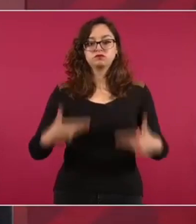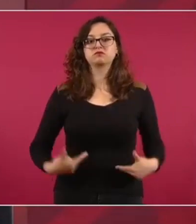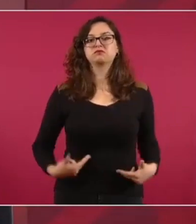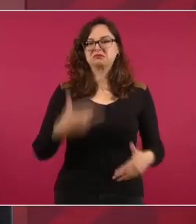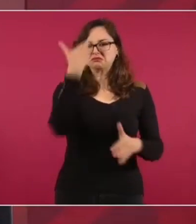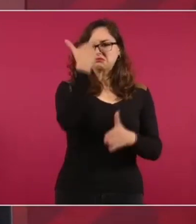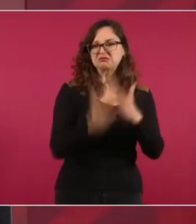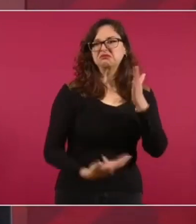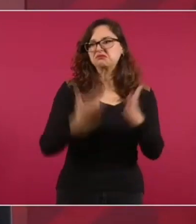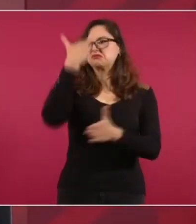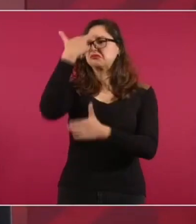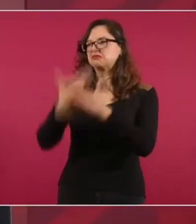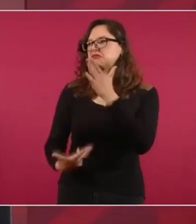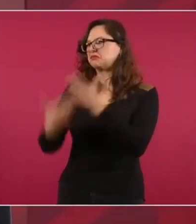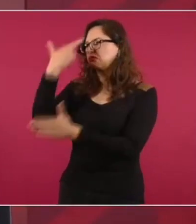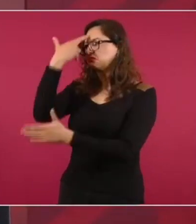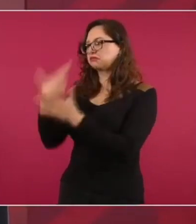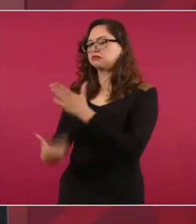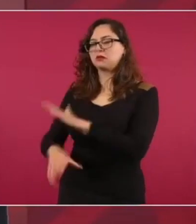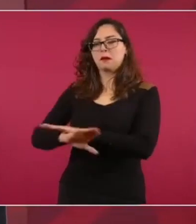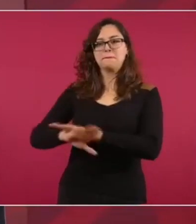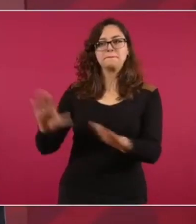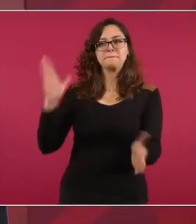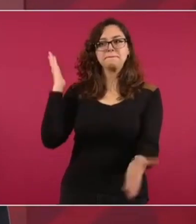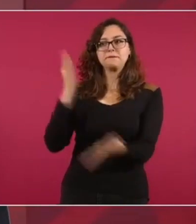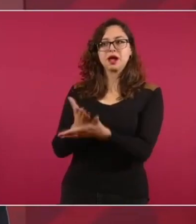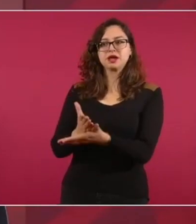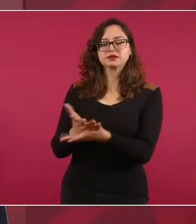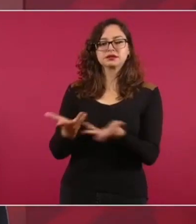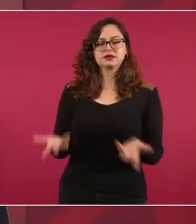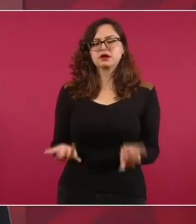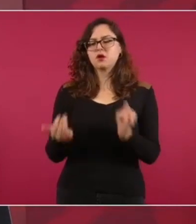mundo. Claro. Pero